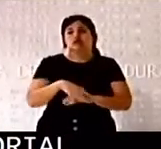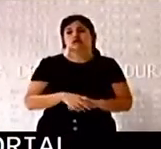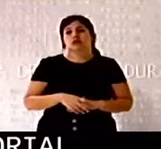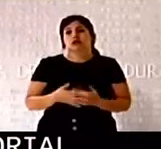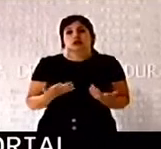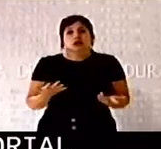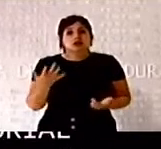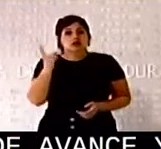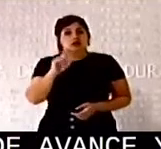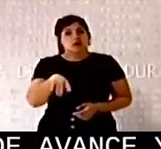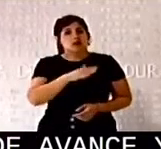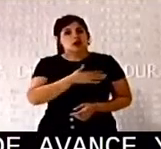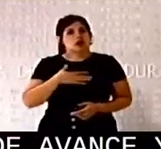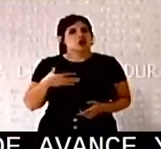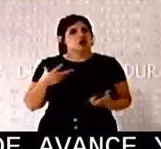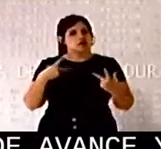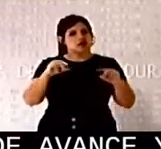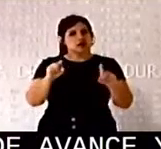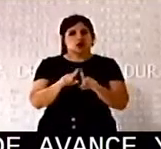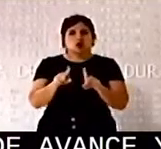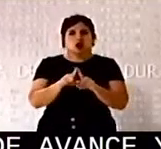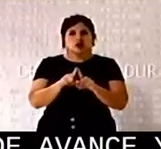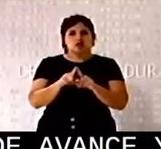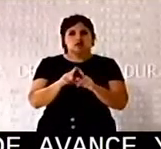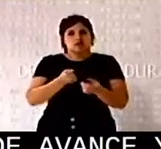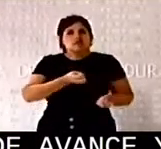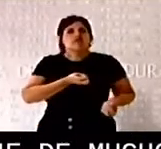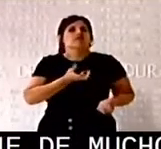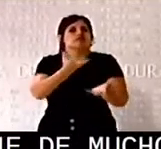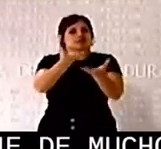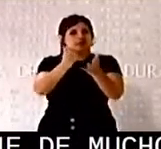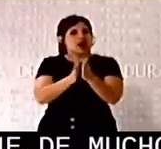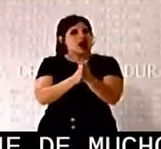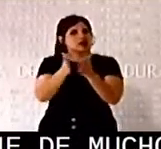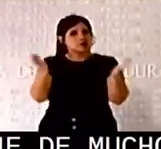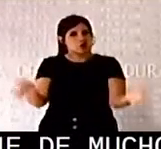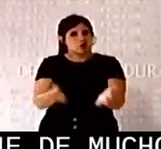Y quiero terminar con un mensaje de mucho ánimo a la ciudadanía,